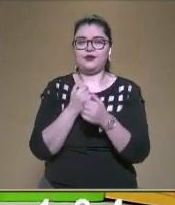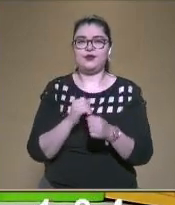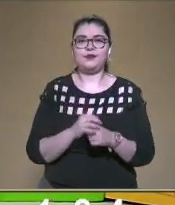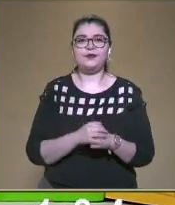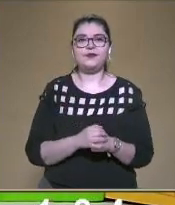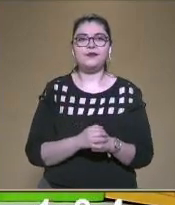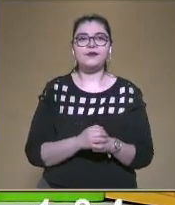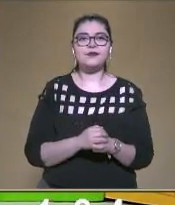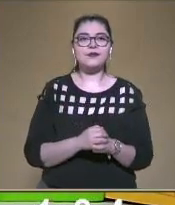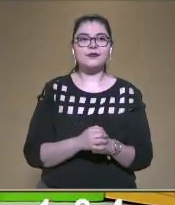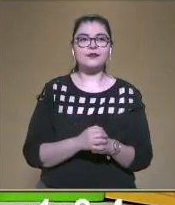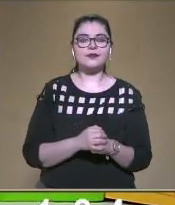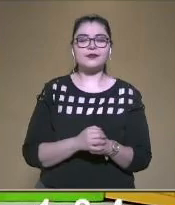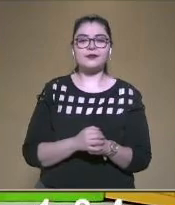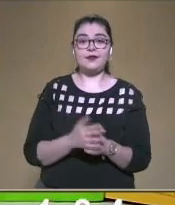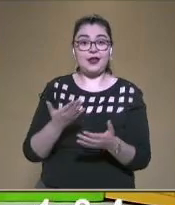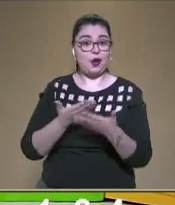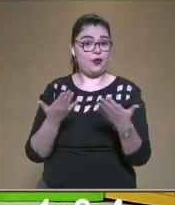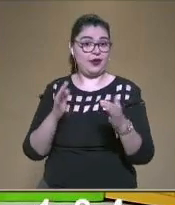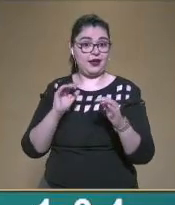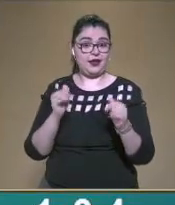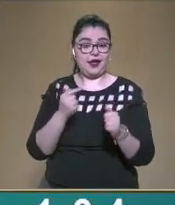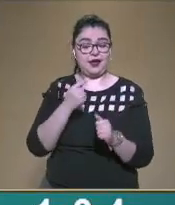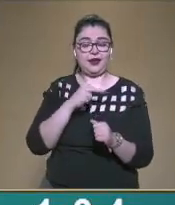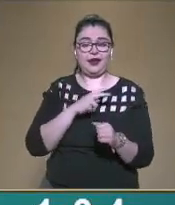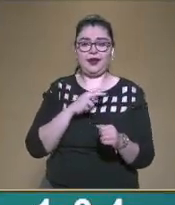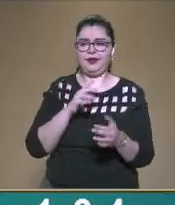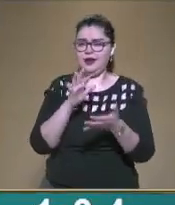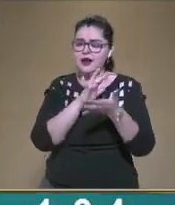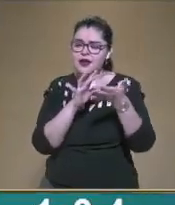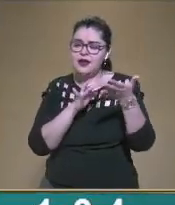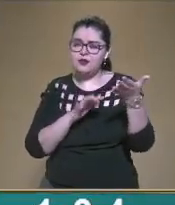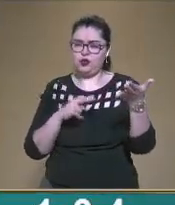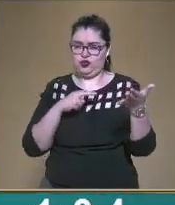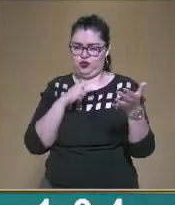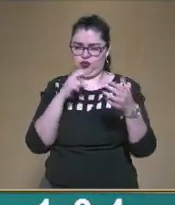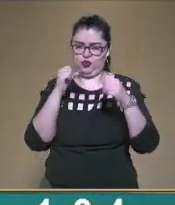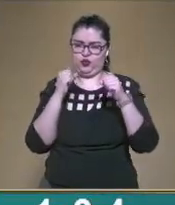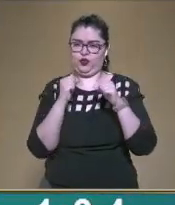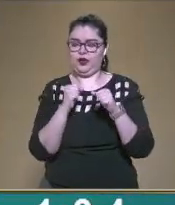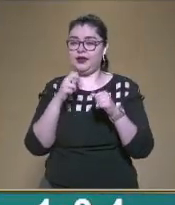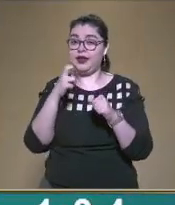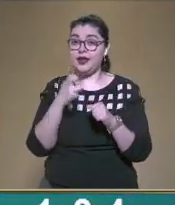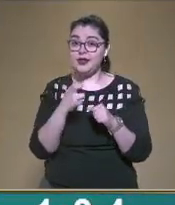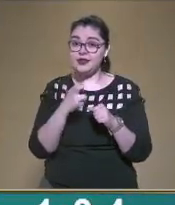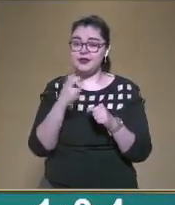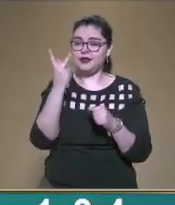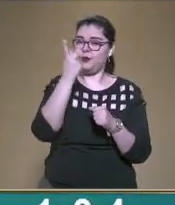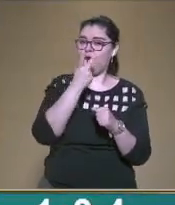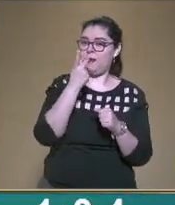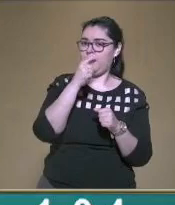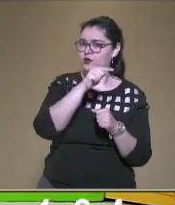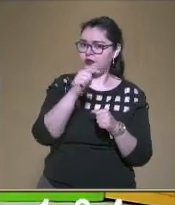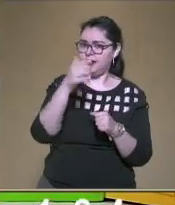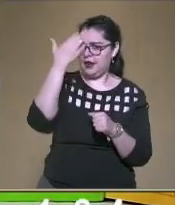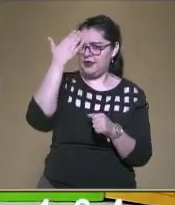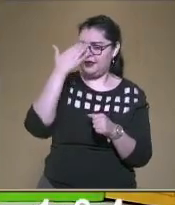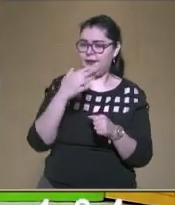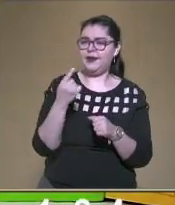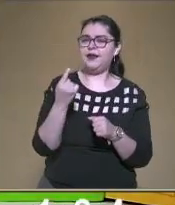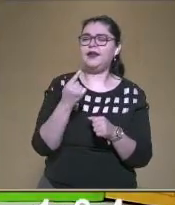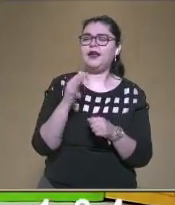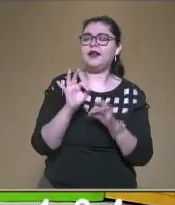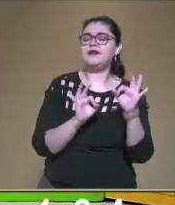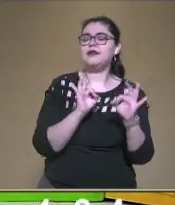que interpretamos, ¿verdad?, de que declamamos este poema y que ustedes ya supieron de qué se trata, vamos de lleno a la clase,